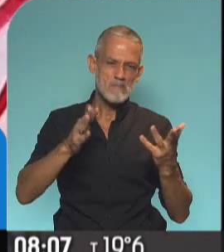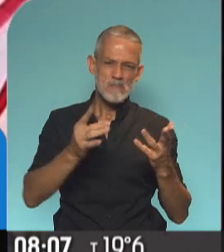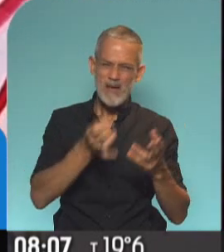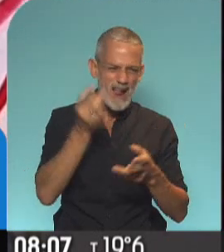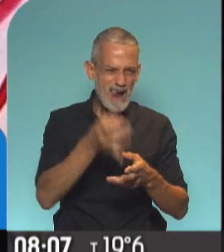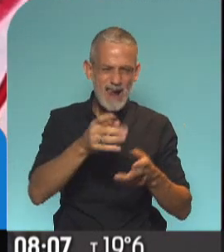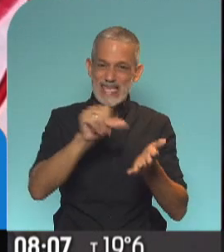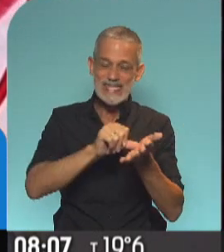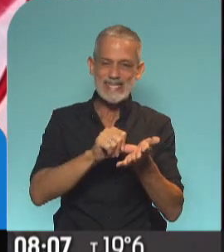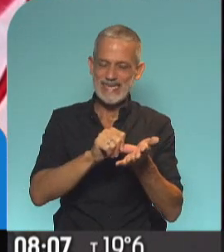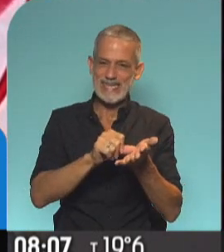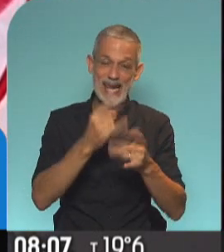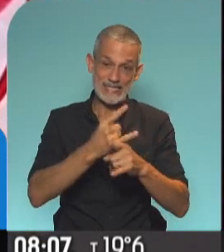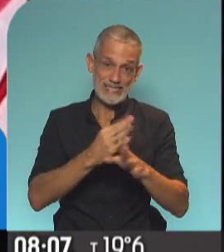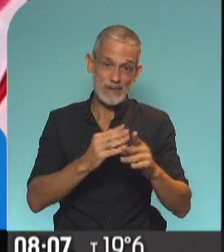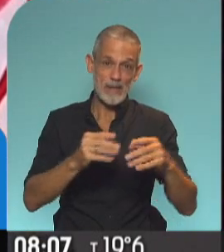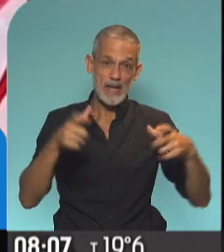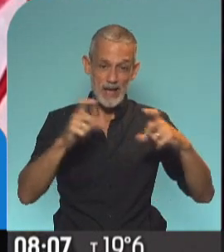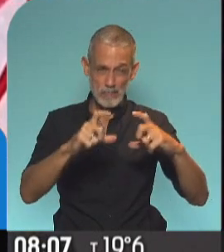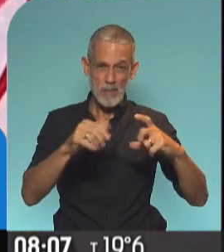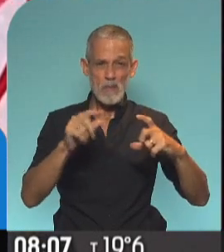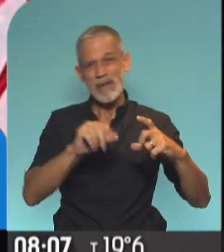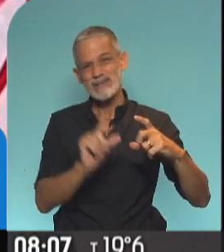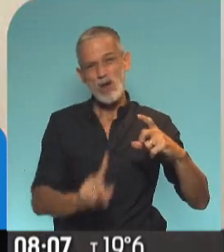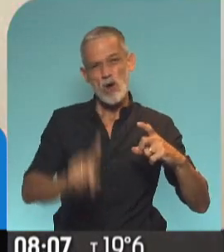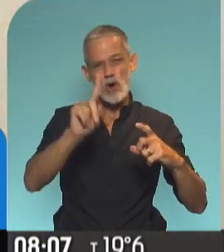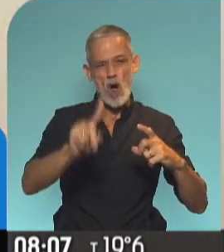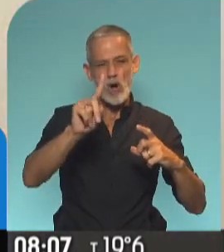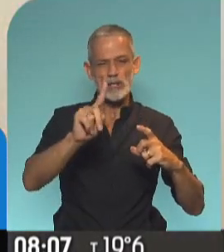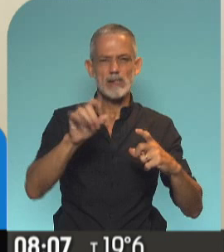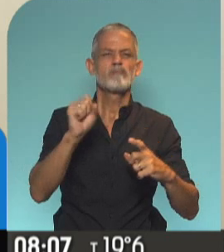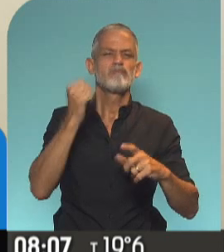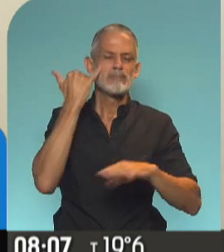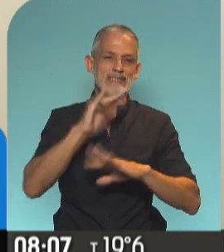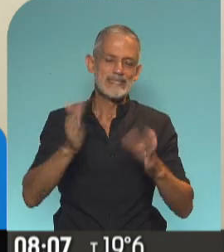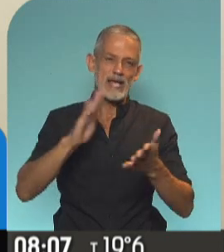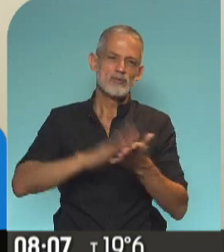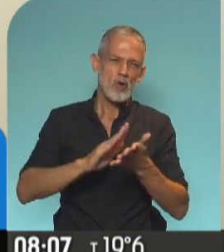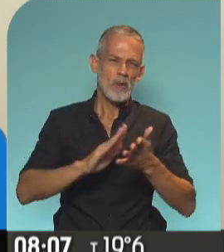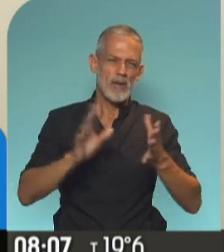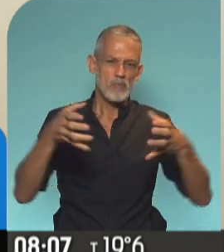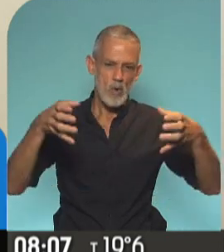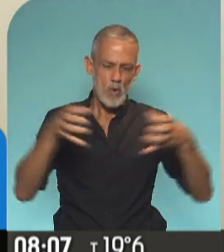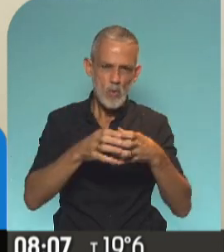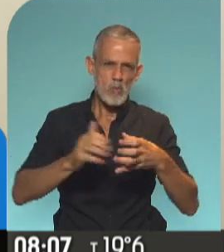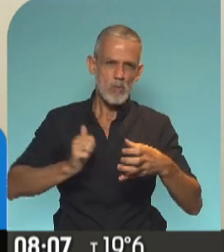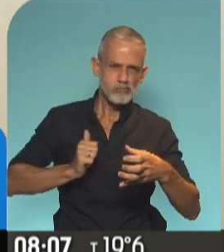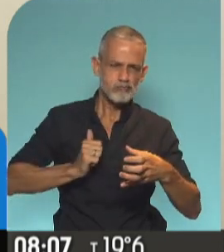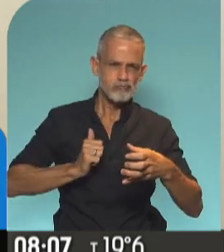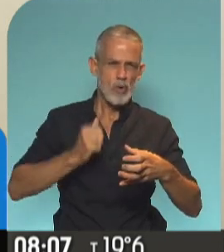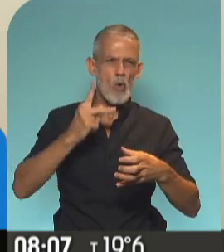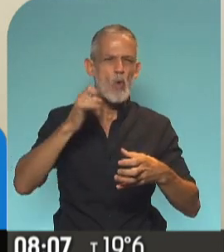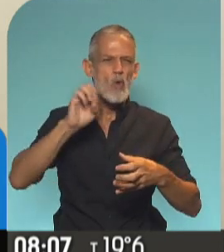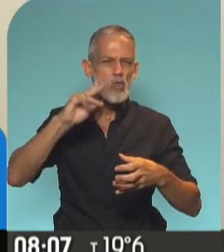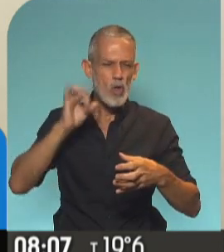Irak, sobre todo en el norte del país, con las experiencias que tienen con el Kurdistán, con el pueblo kurdo